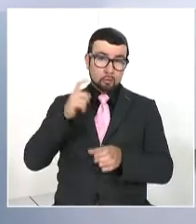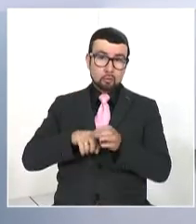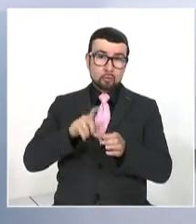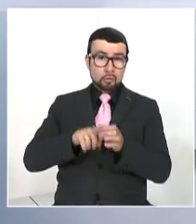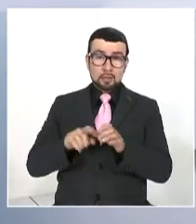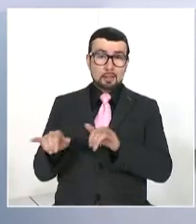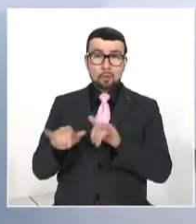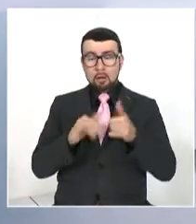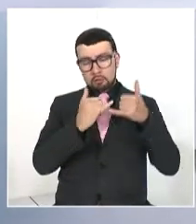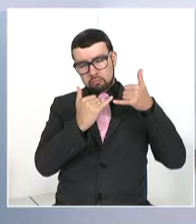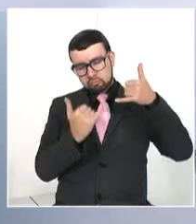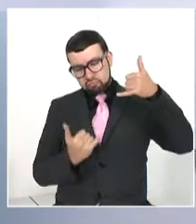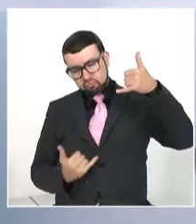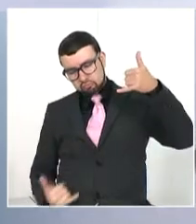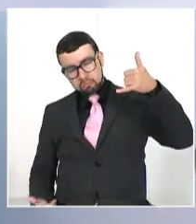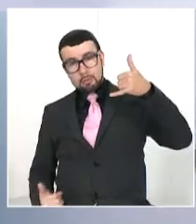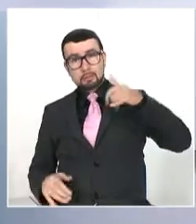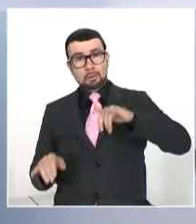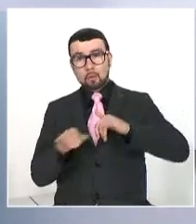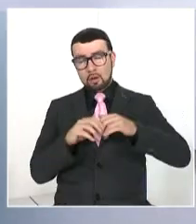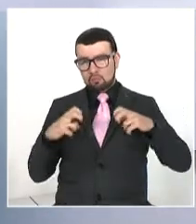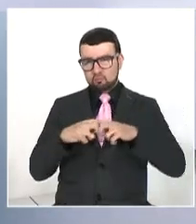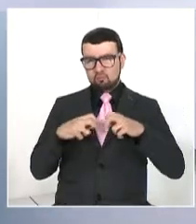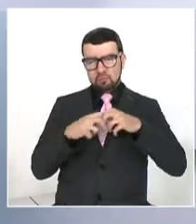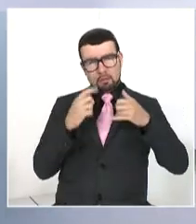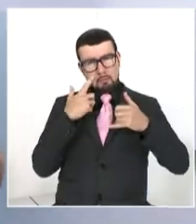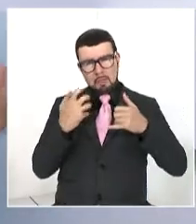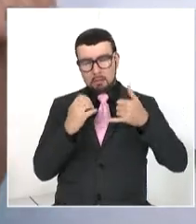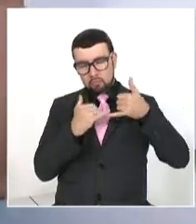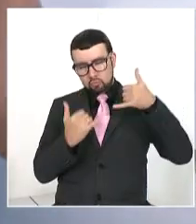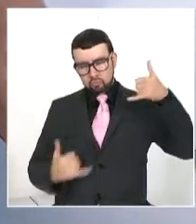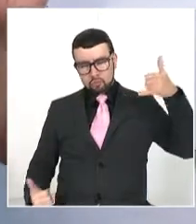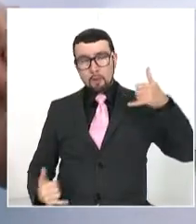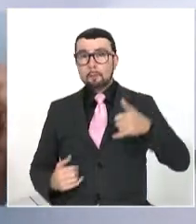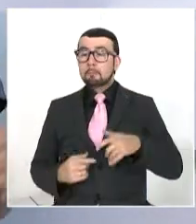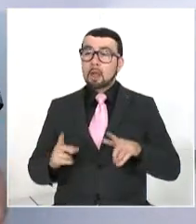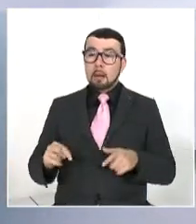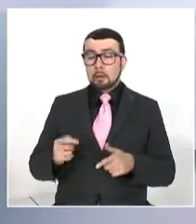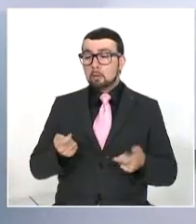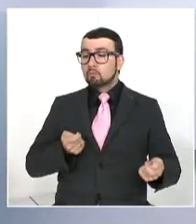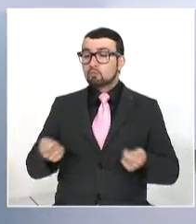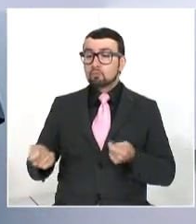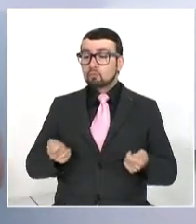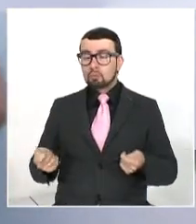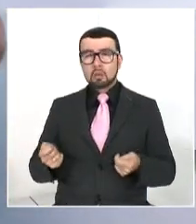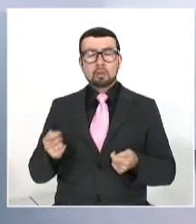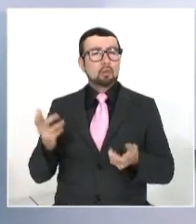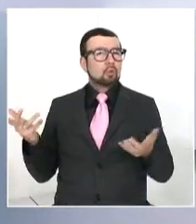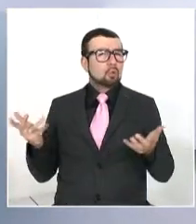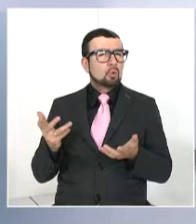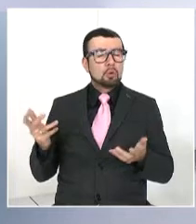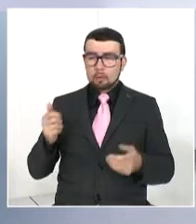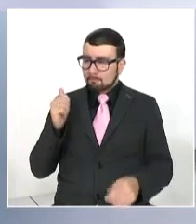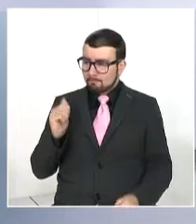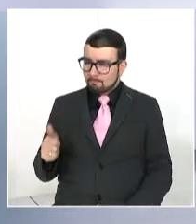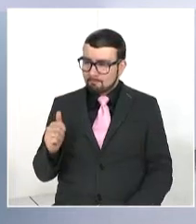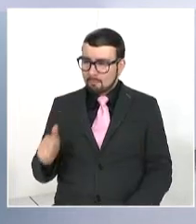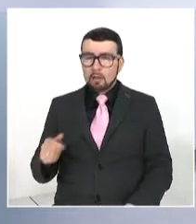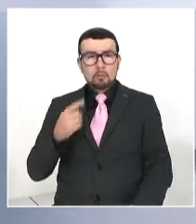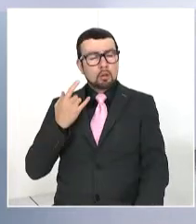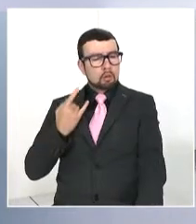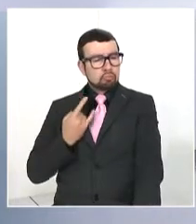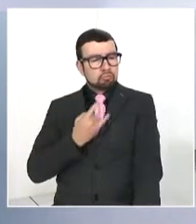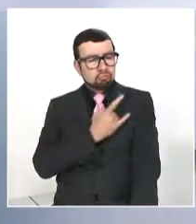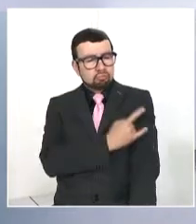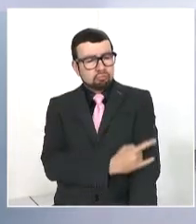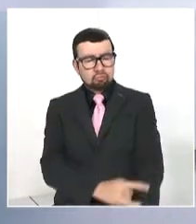la columna, tenemos que entrar a evaluar los rangos de movilidad, o sea, hasta dónde alcanza por sí solo él, que